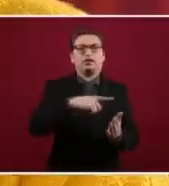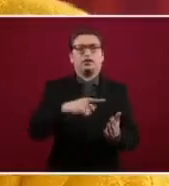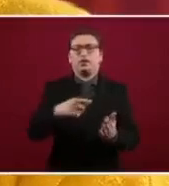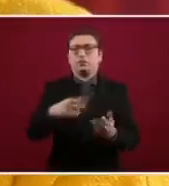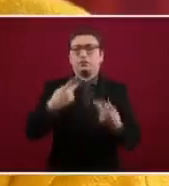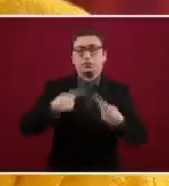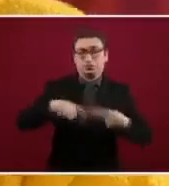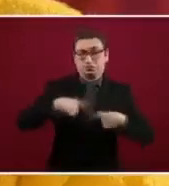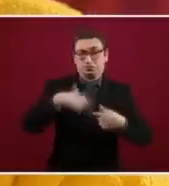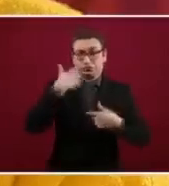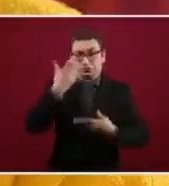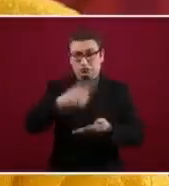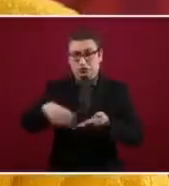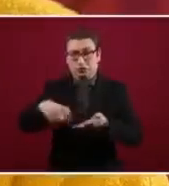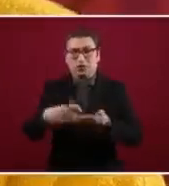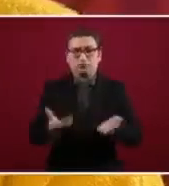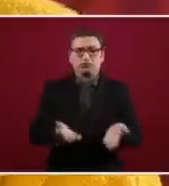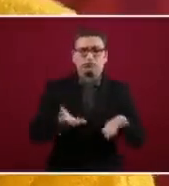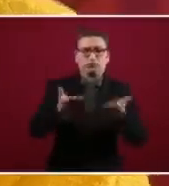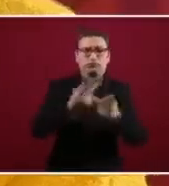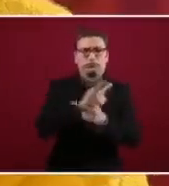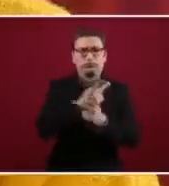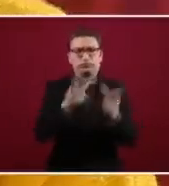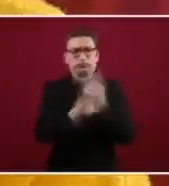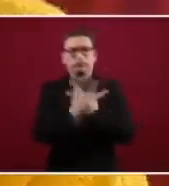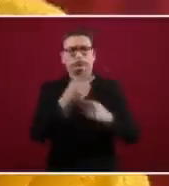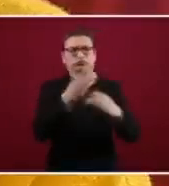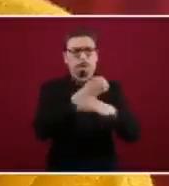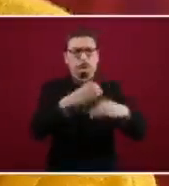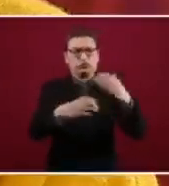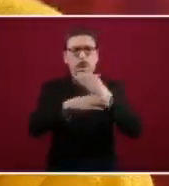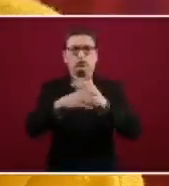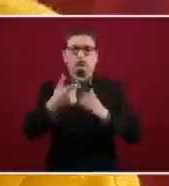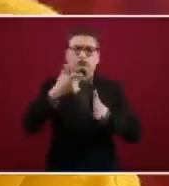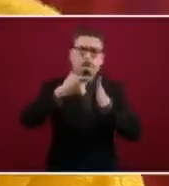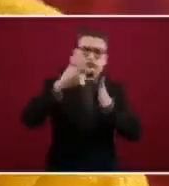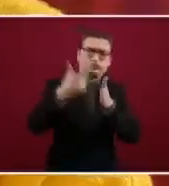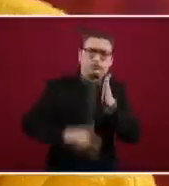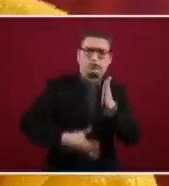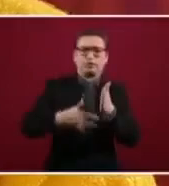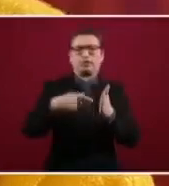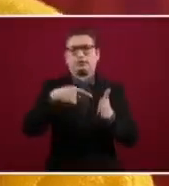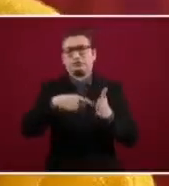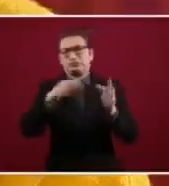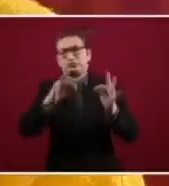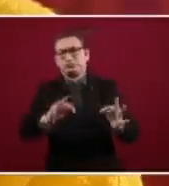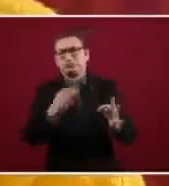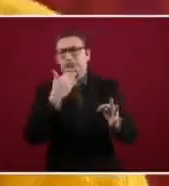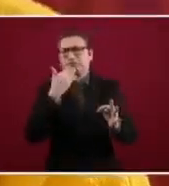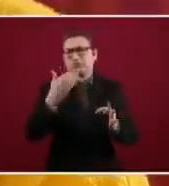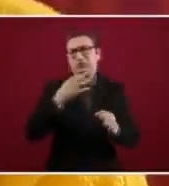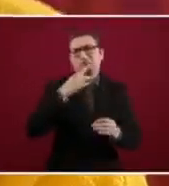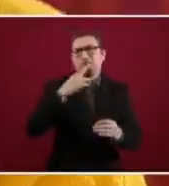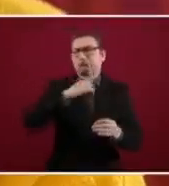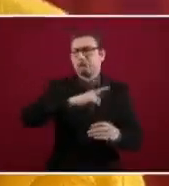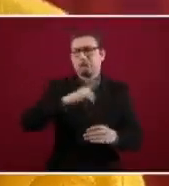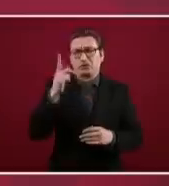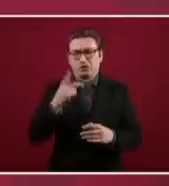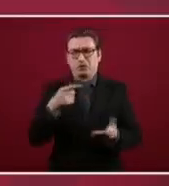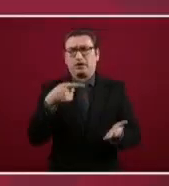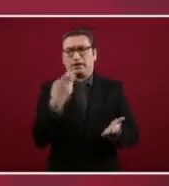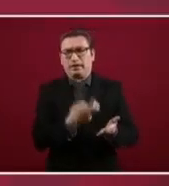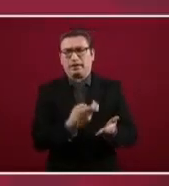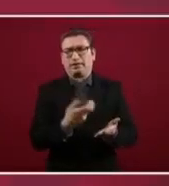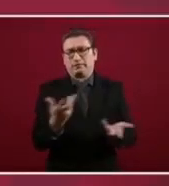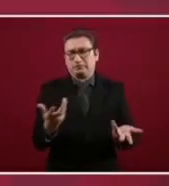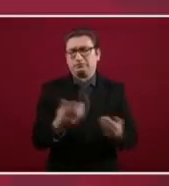consumidores de productos más baratos en mejores condiciones de mayor calidad y